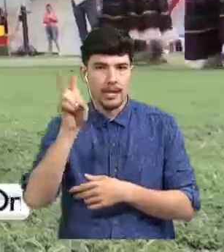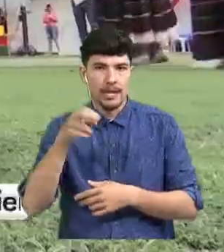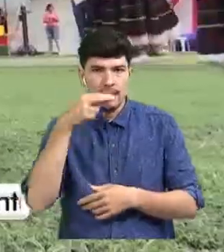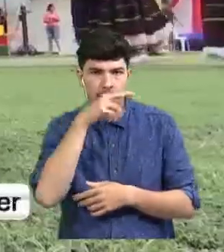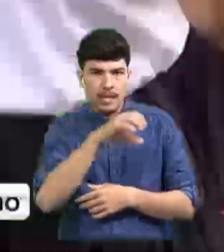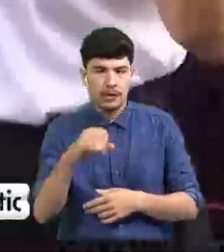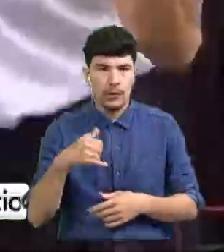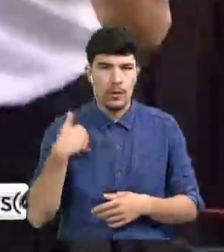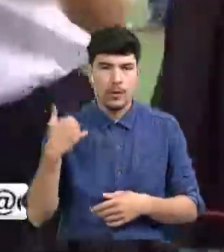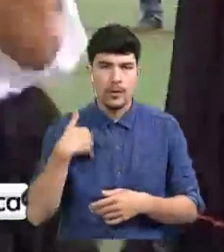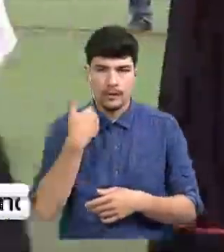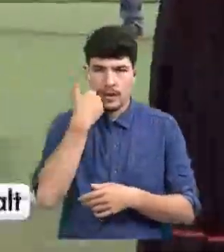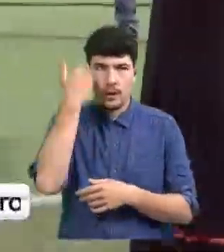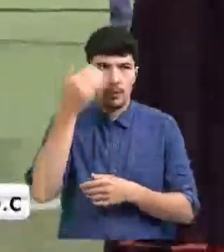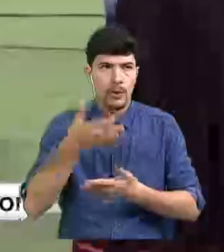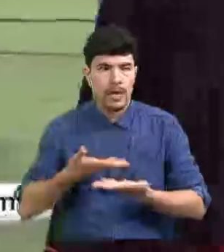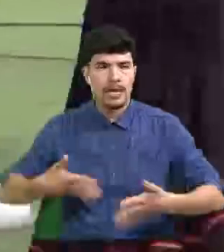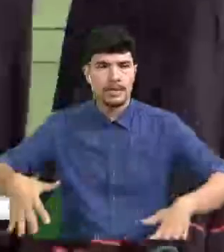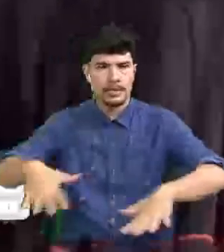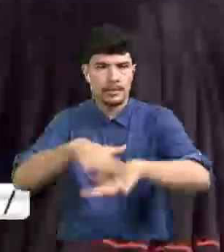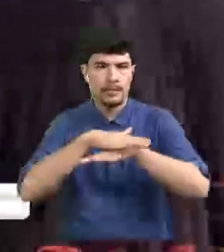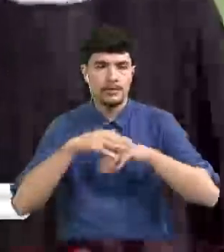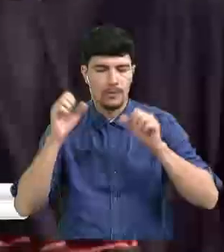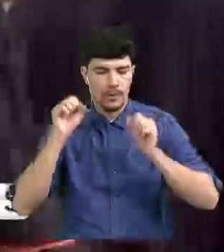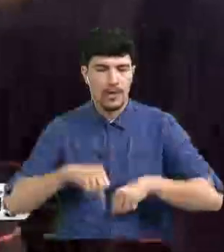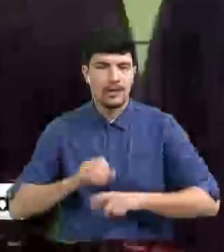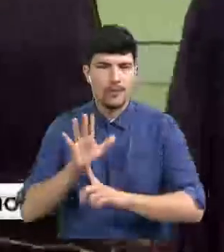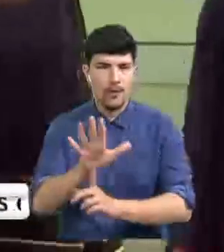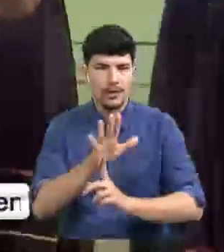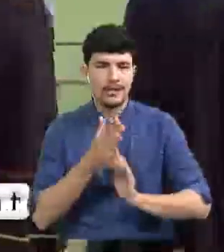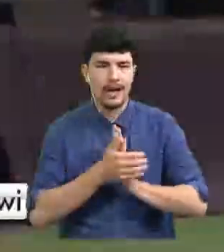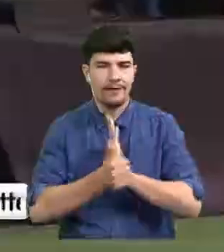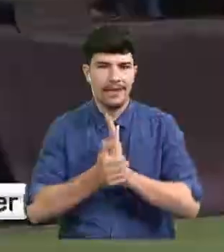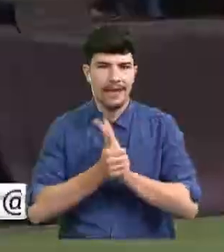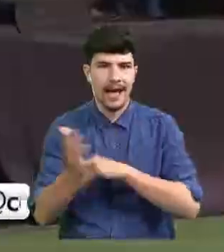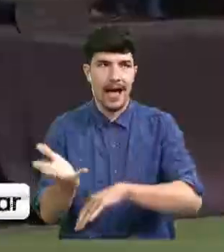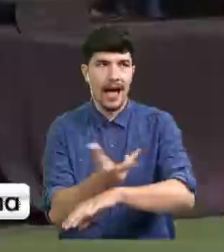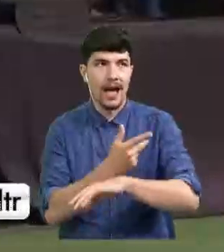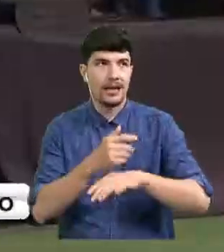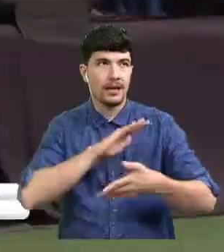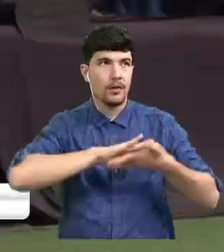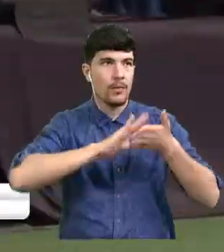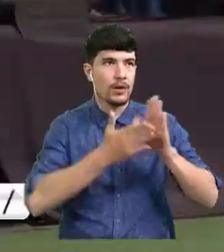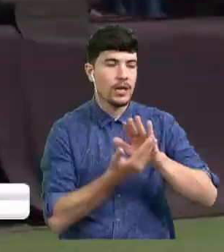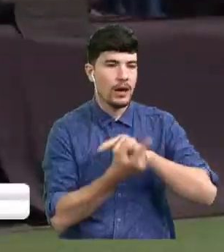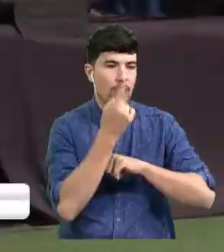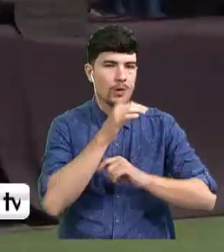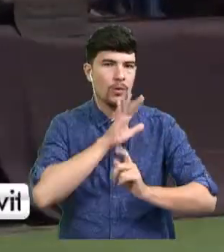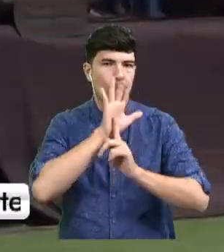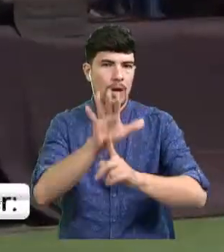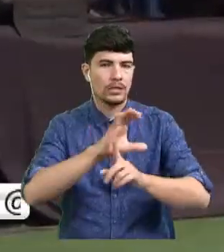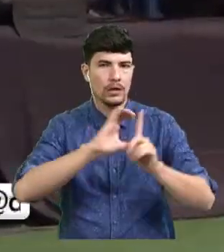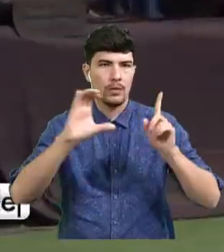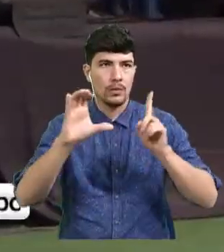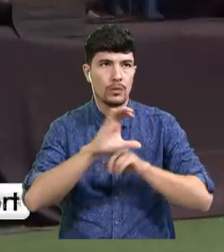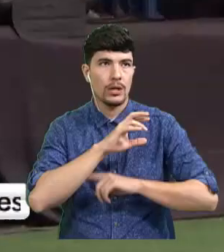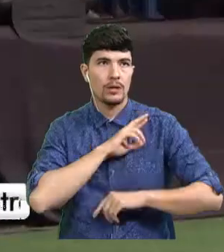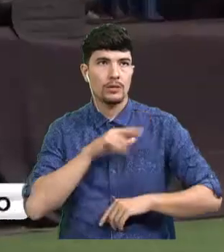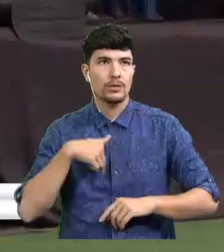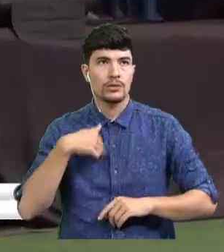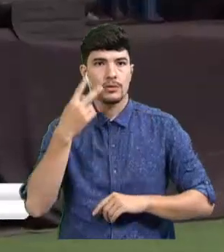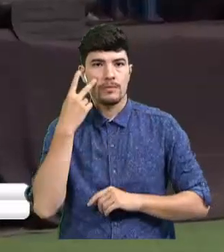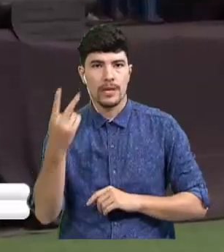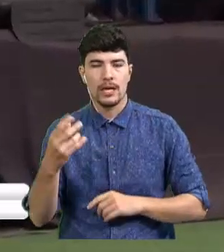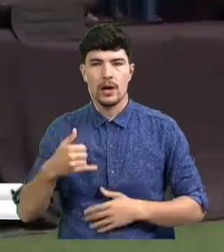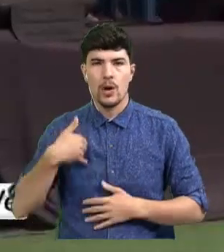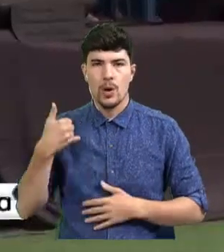niños, jóvenes y adultos tuvieron el espacio para dar a conocer sus dotes artísticos. Estamos en la Comuna 1 con una gran muestra cultural en donde vemos a